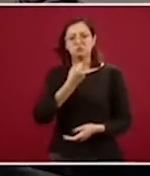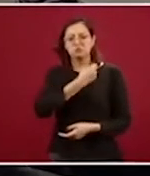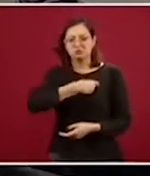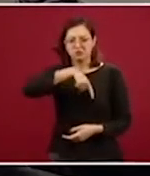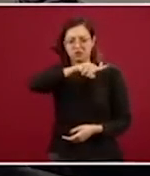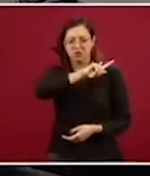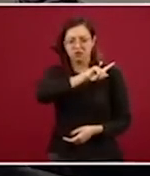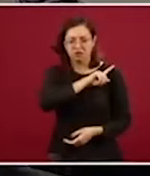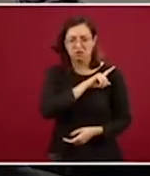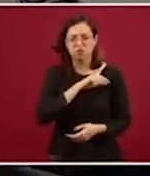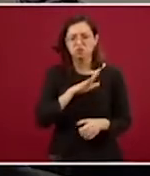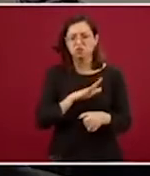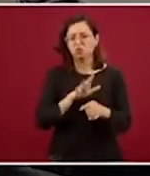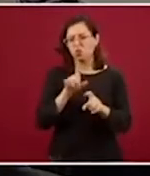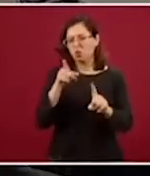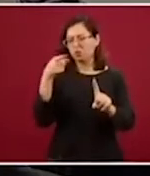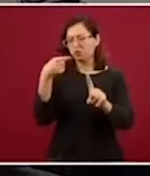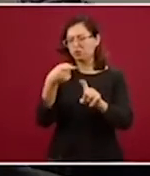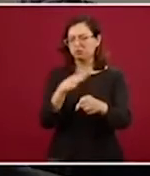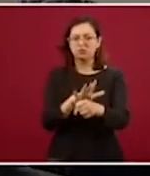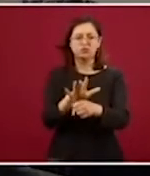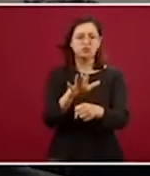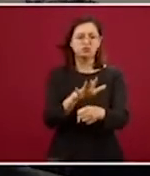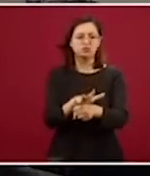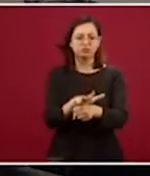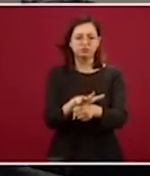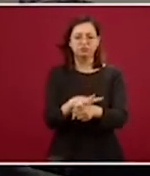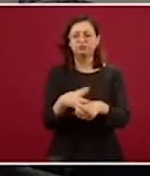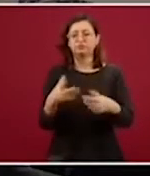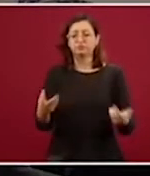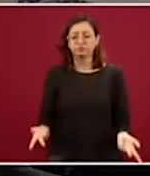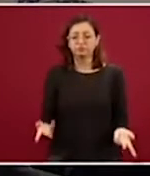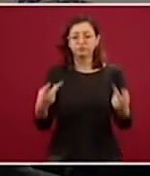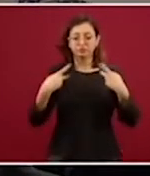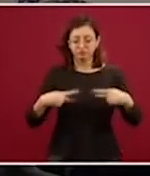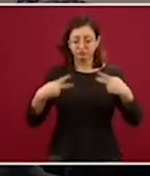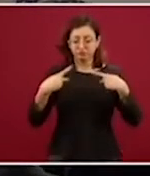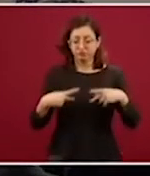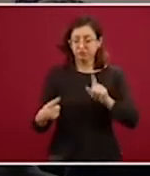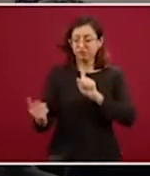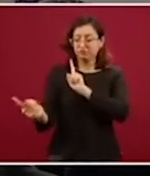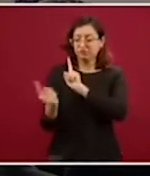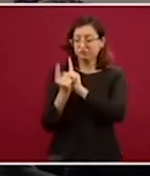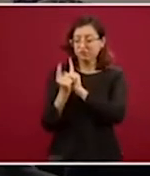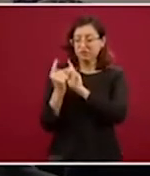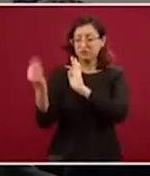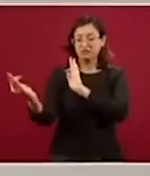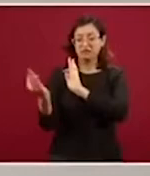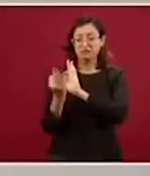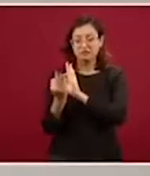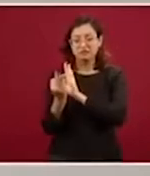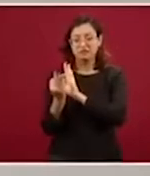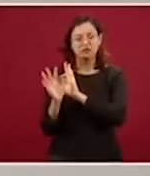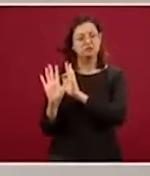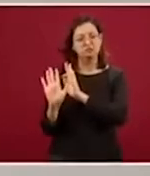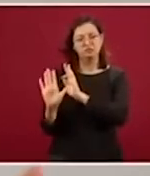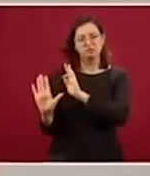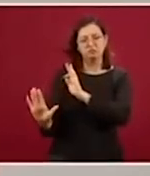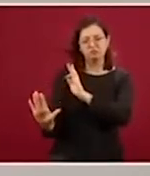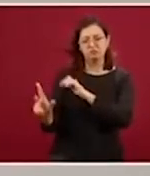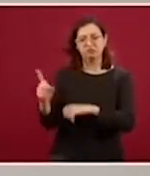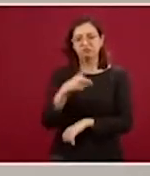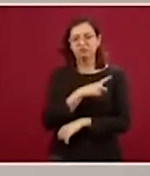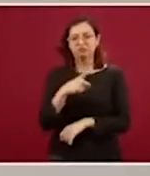el propósito. El propósito es que las personas no estén en contacto estrecho unas con otras, porque si esto ocurre de